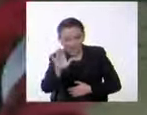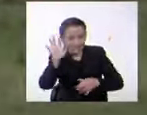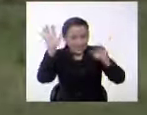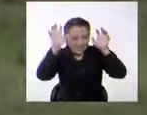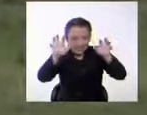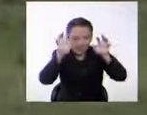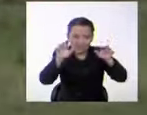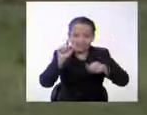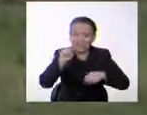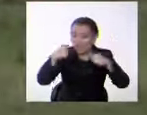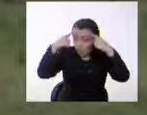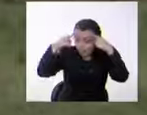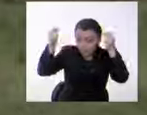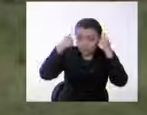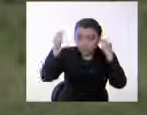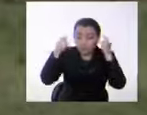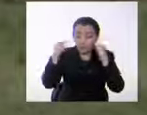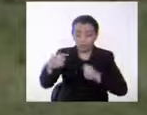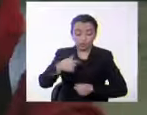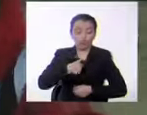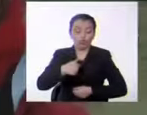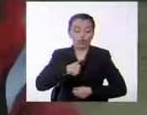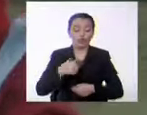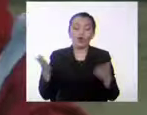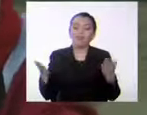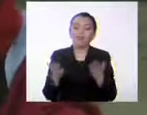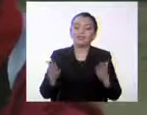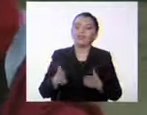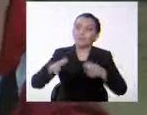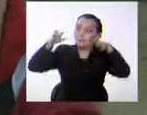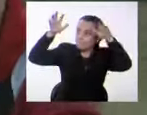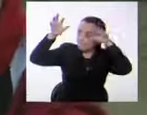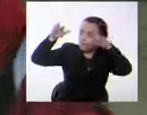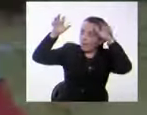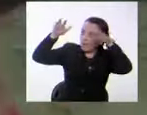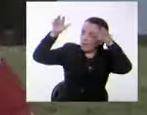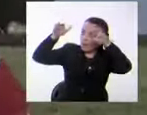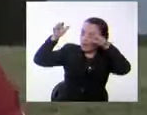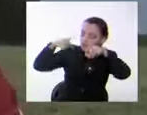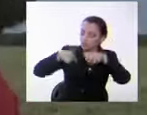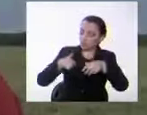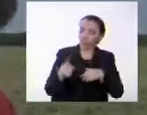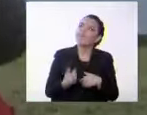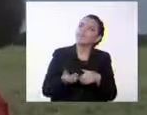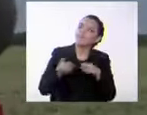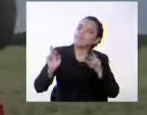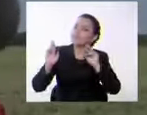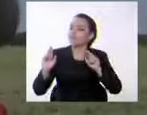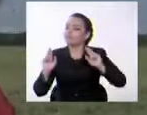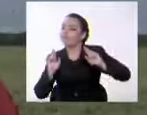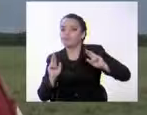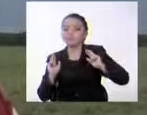chamanismo? Esa lluvia es una acción retardada de mi ritual. ¡No!